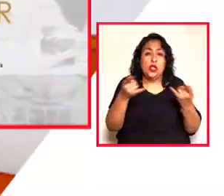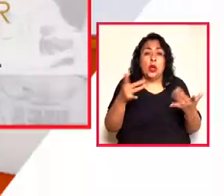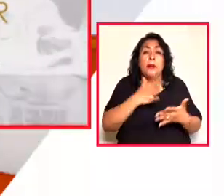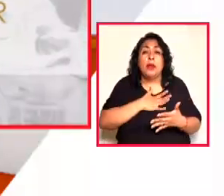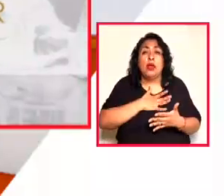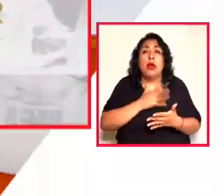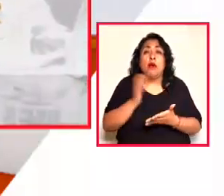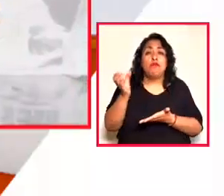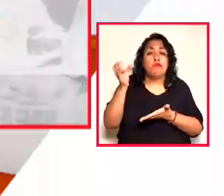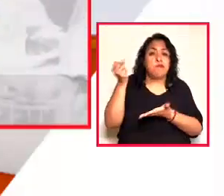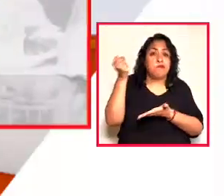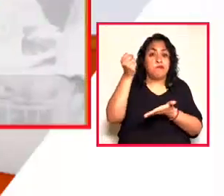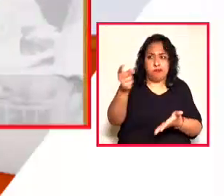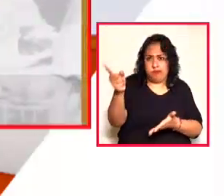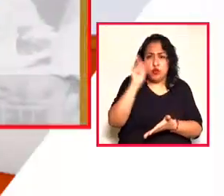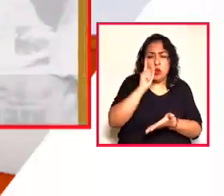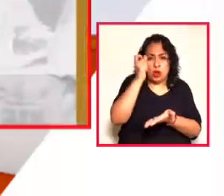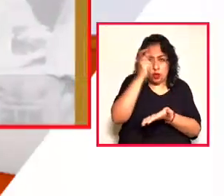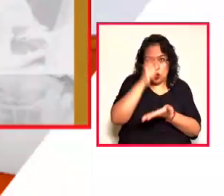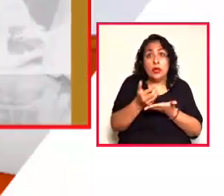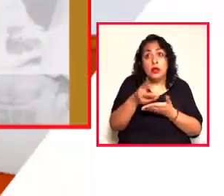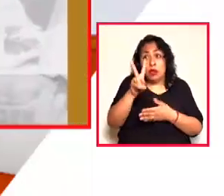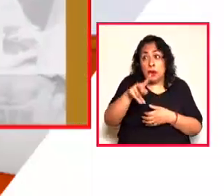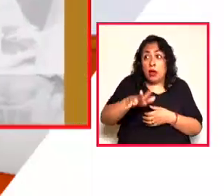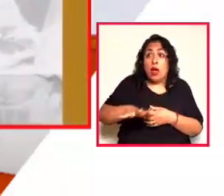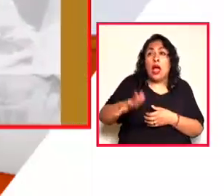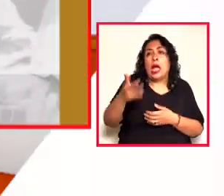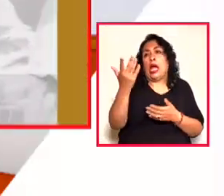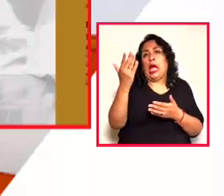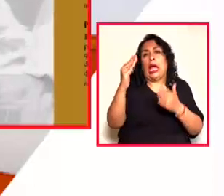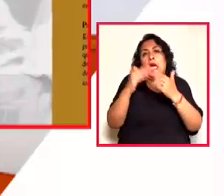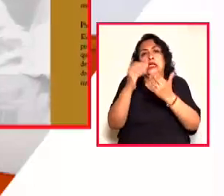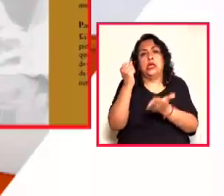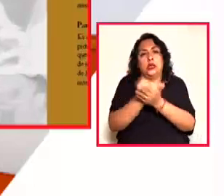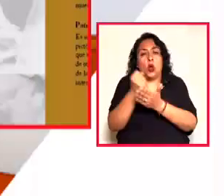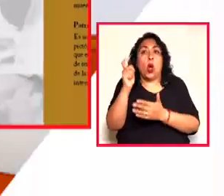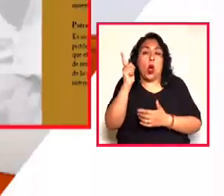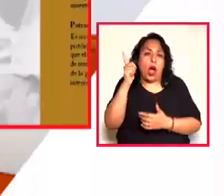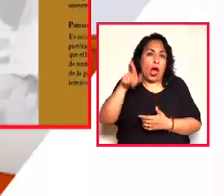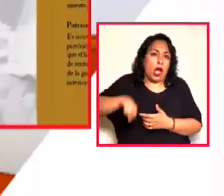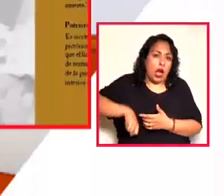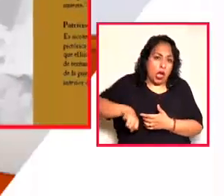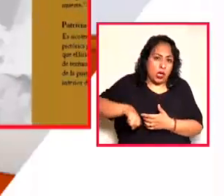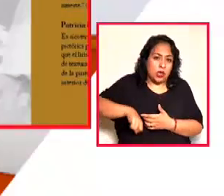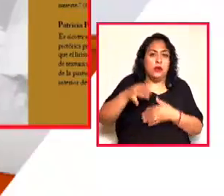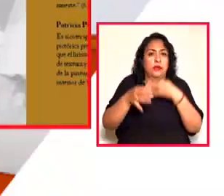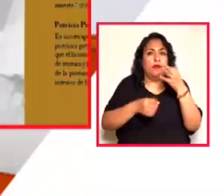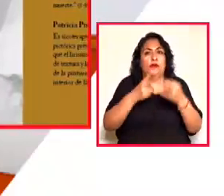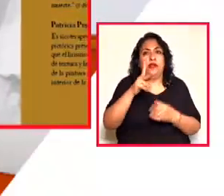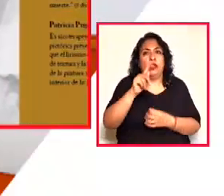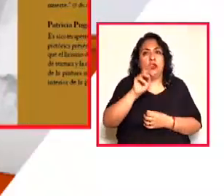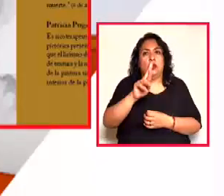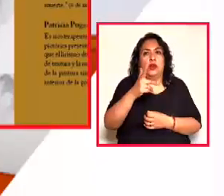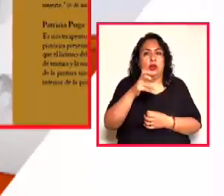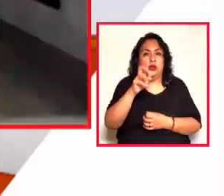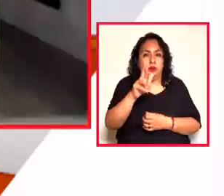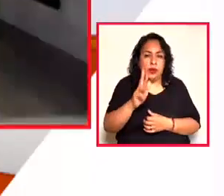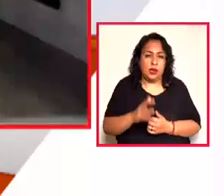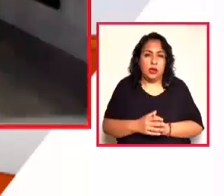la propia autora, quien espera el interés de alguna casa editorial. Noticias 22, Víctor Gaspar.